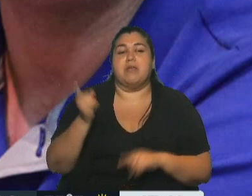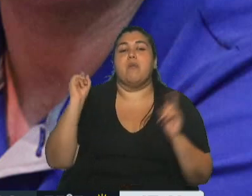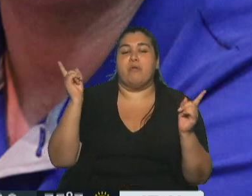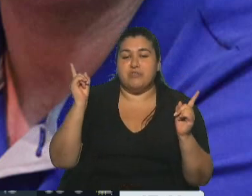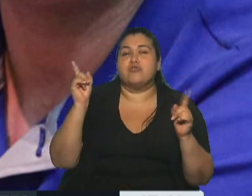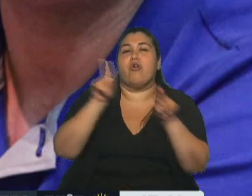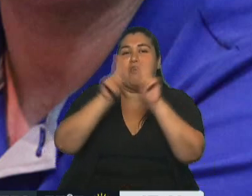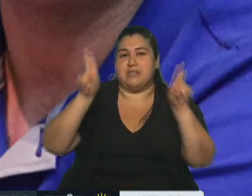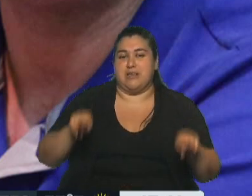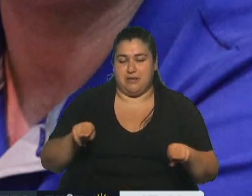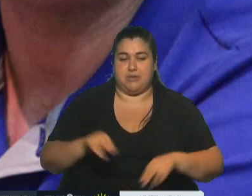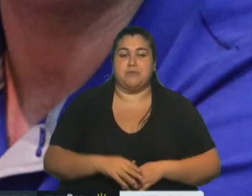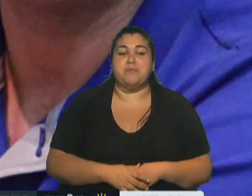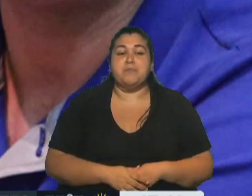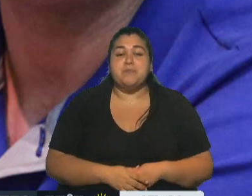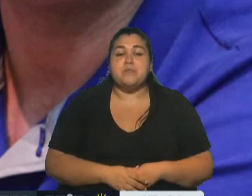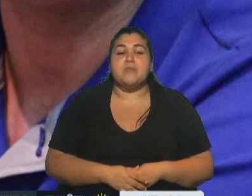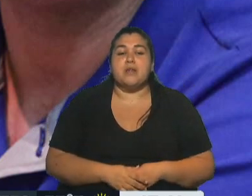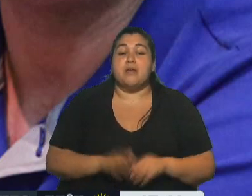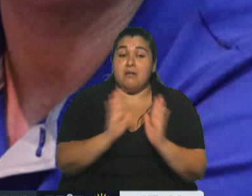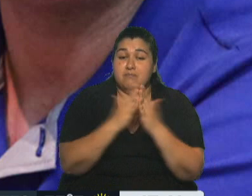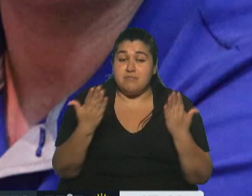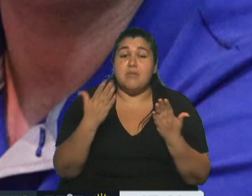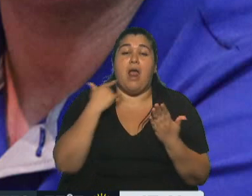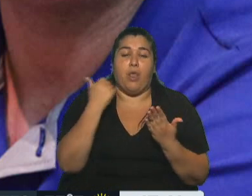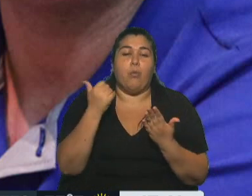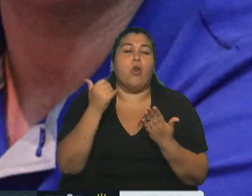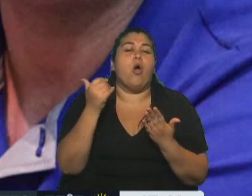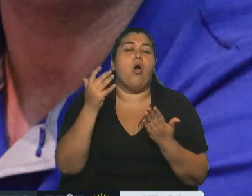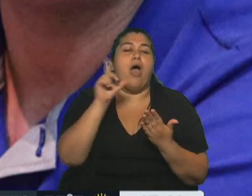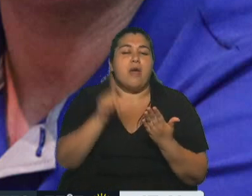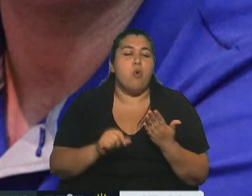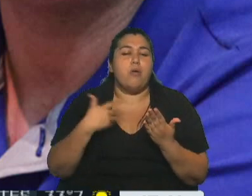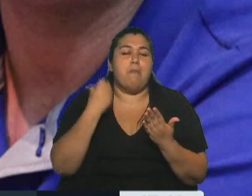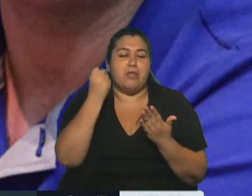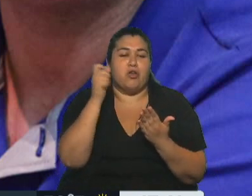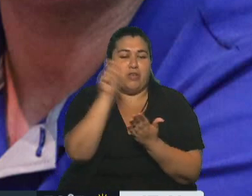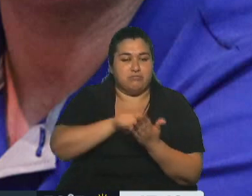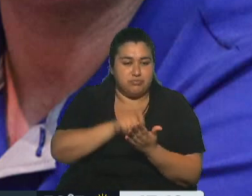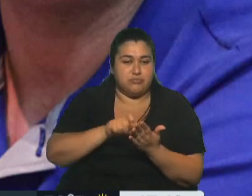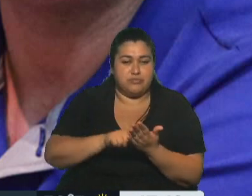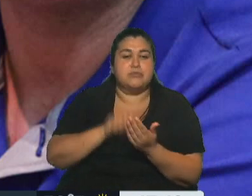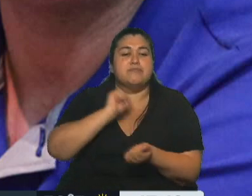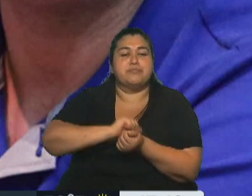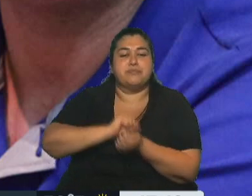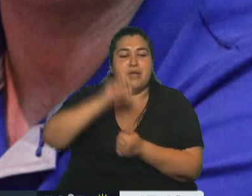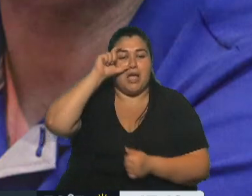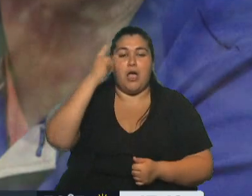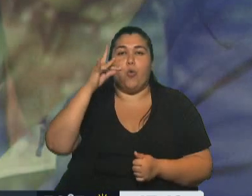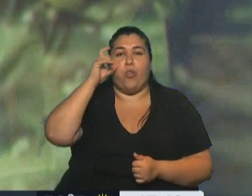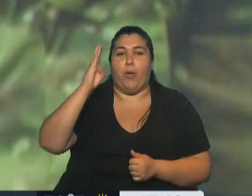Universidad Nacional de San Martín. Autor de La República Patriota, editado por Eudeva.